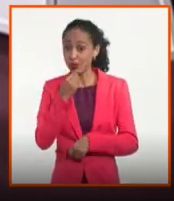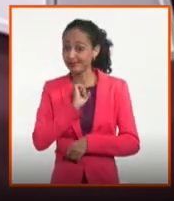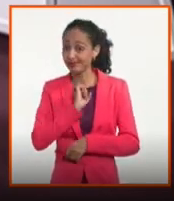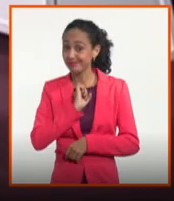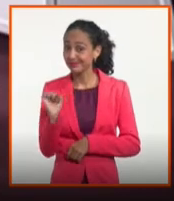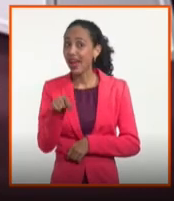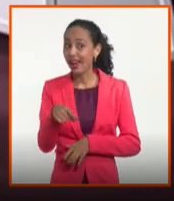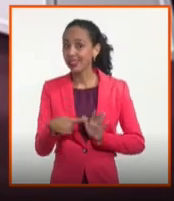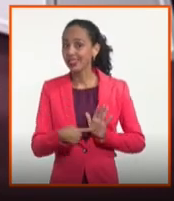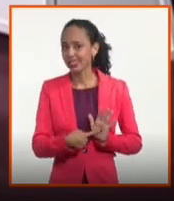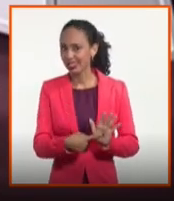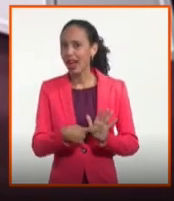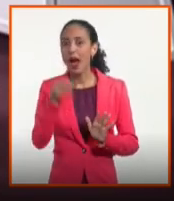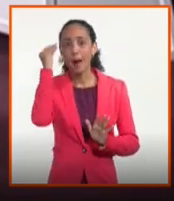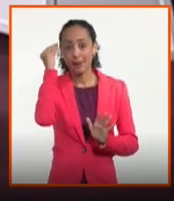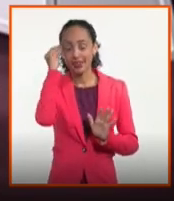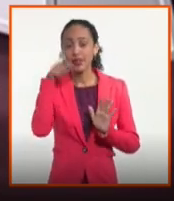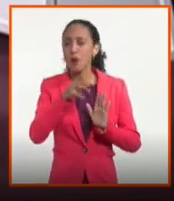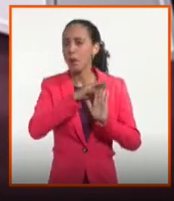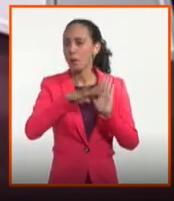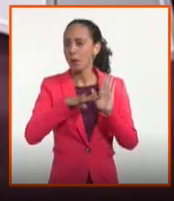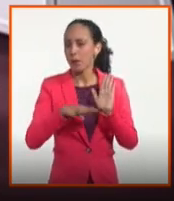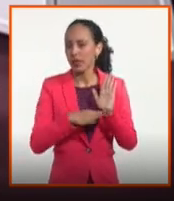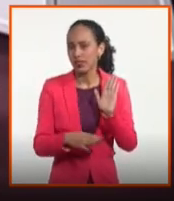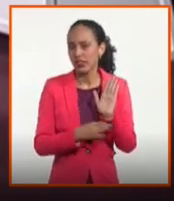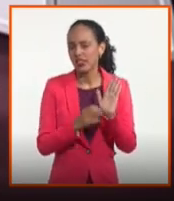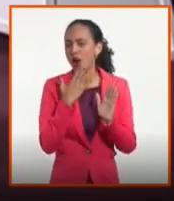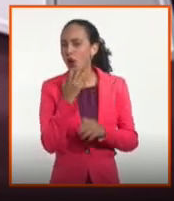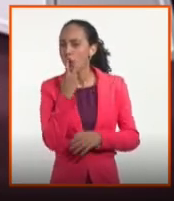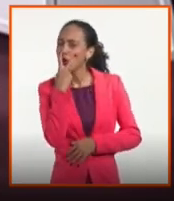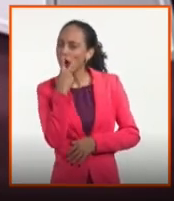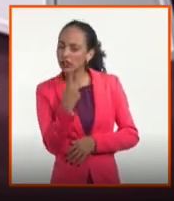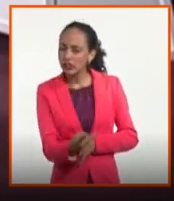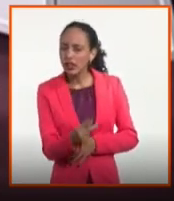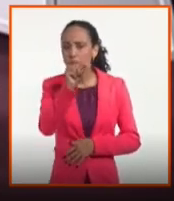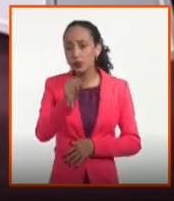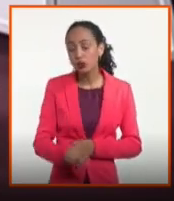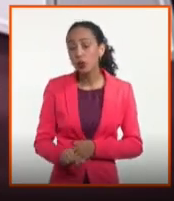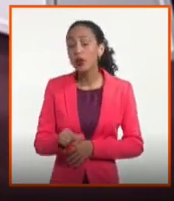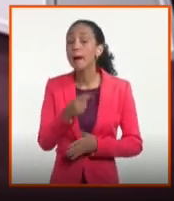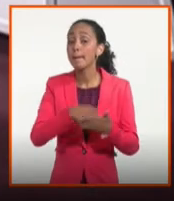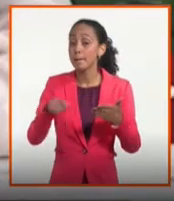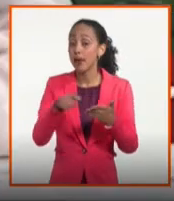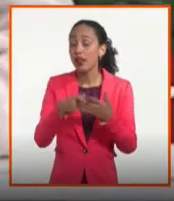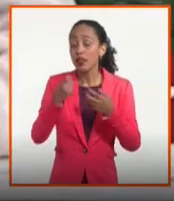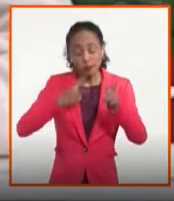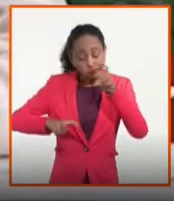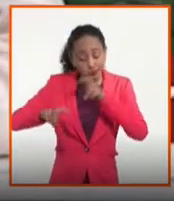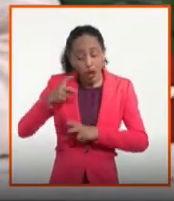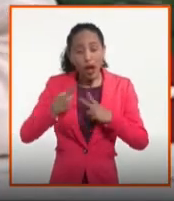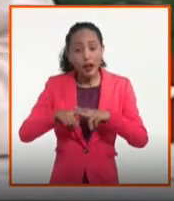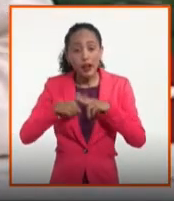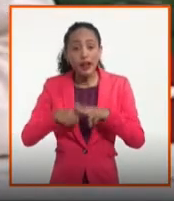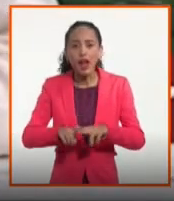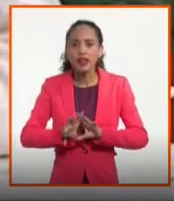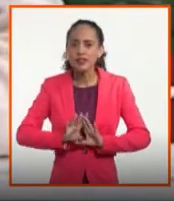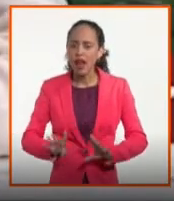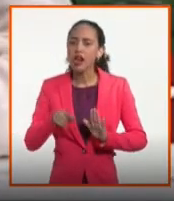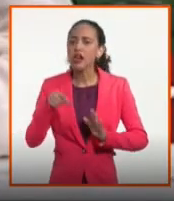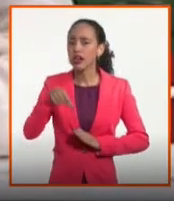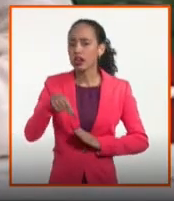ésta nos dejó protocolos de actuación planes que tenemos que seguir revisando y que se fueron actualizando y que te puedo decir